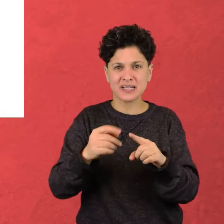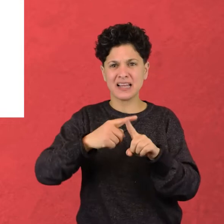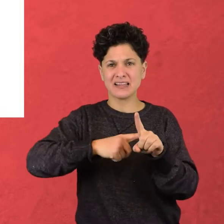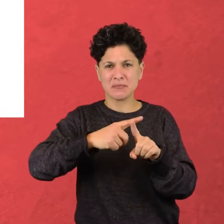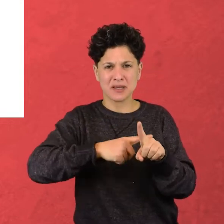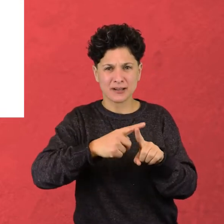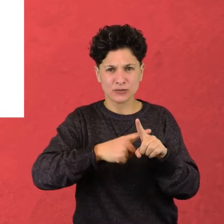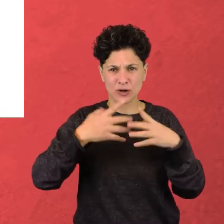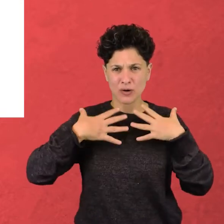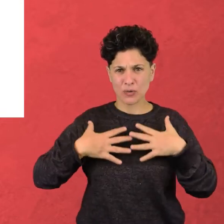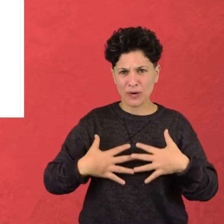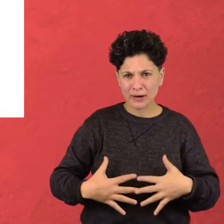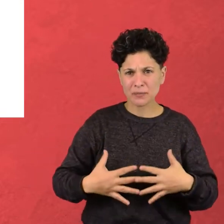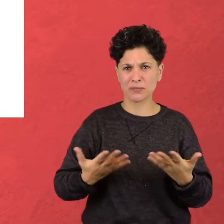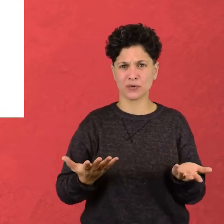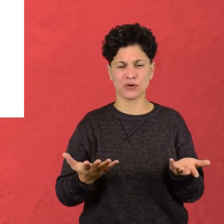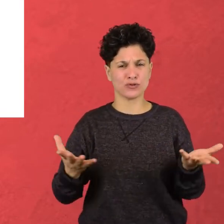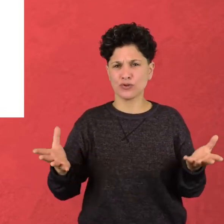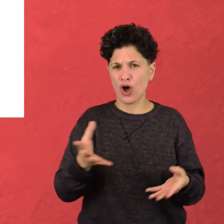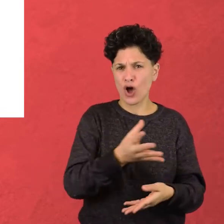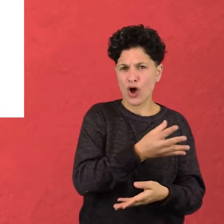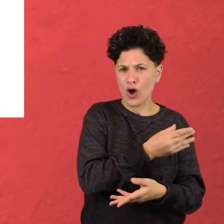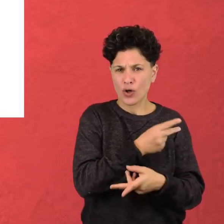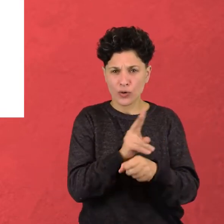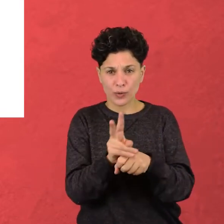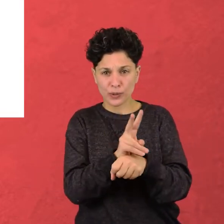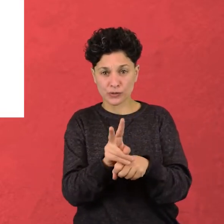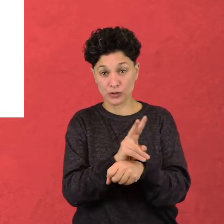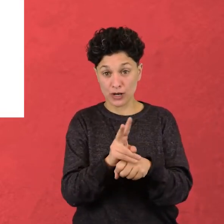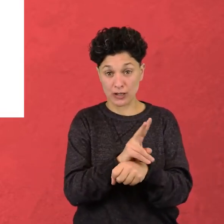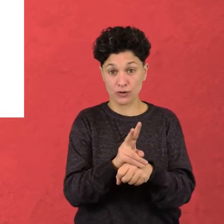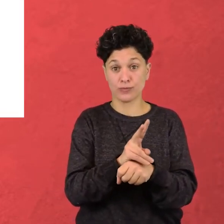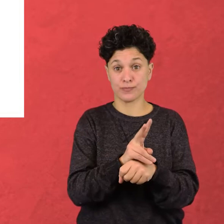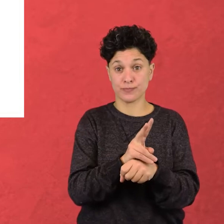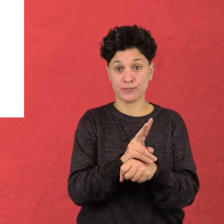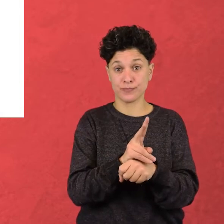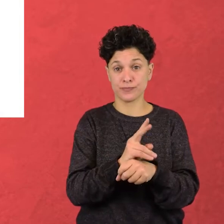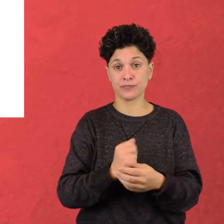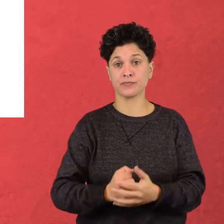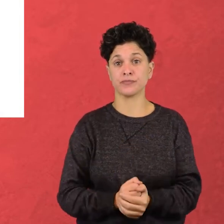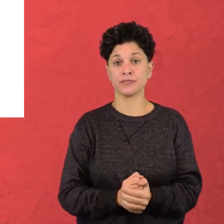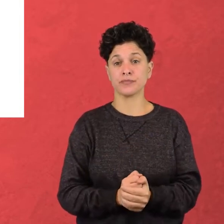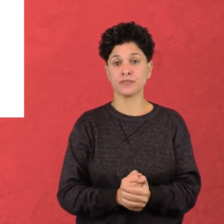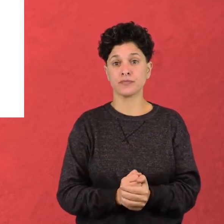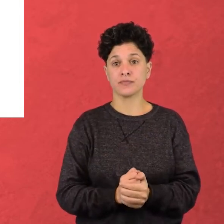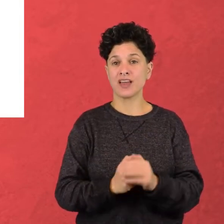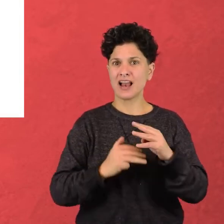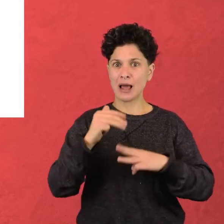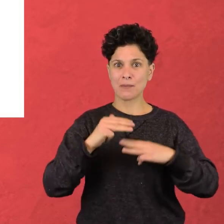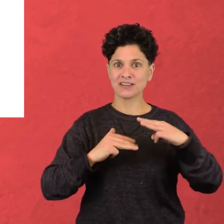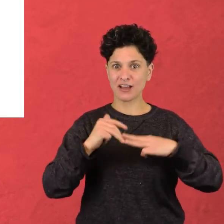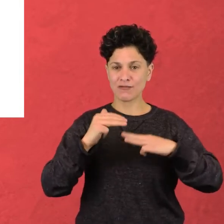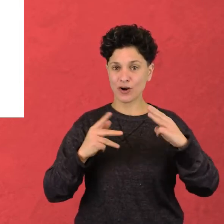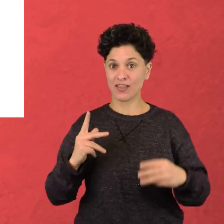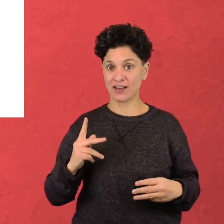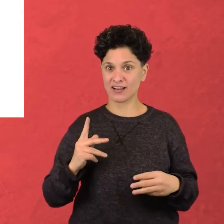corporal, todo eso está minuciosamente controlado y la metáfora tiene más peso que